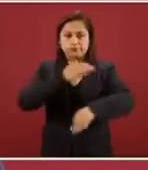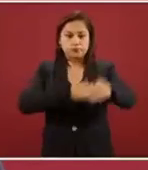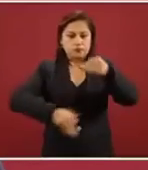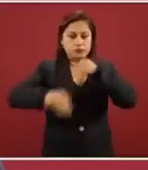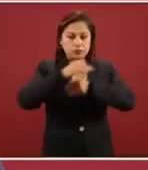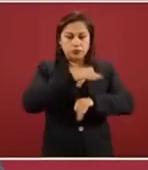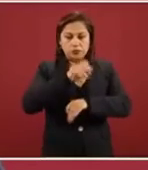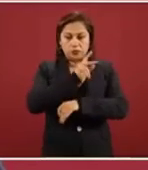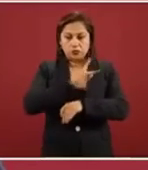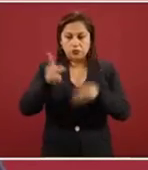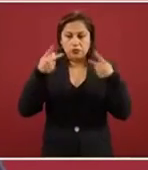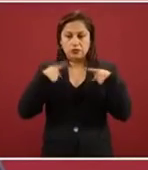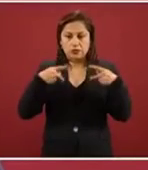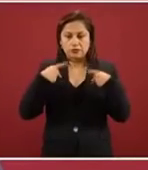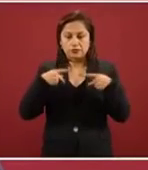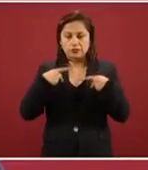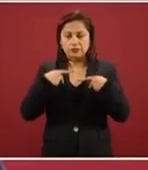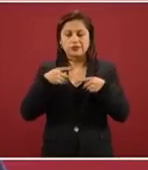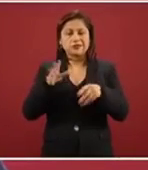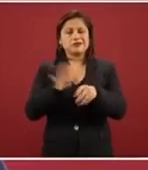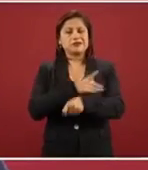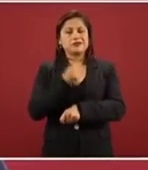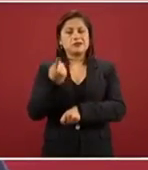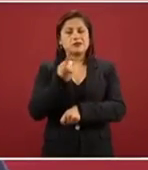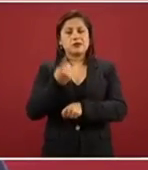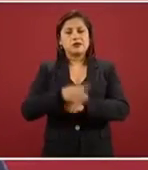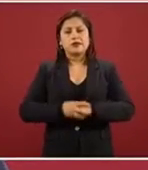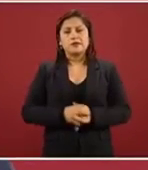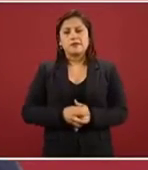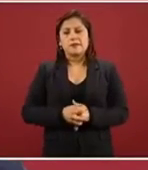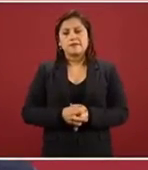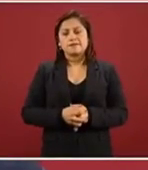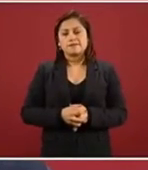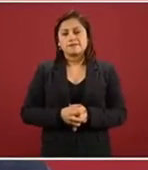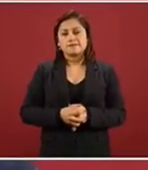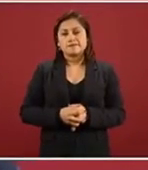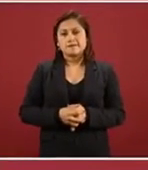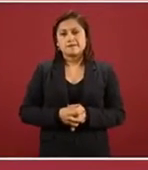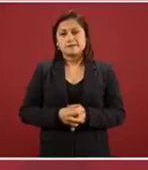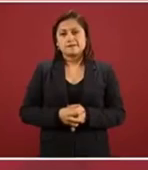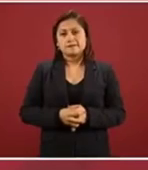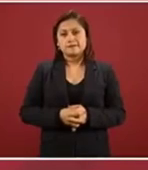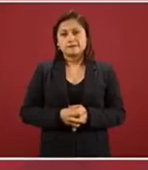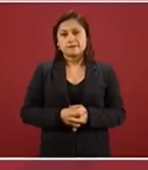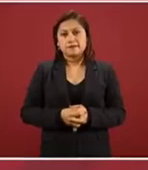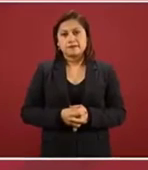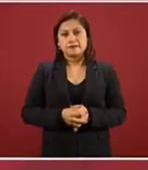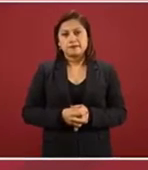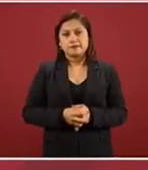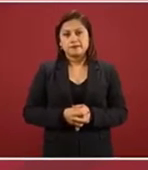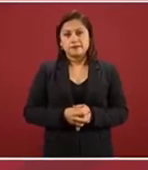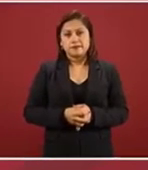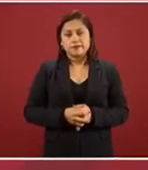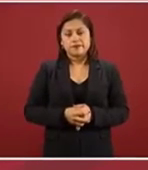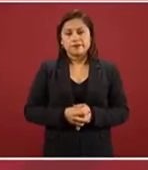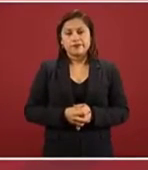porque esa es una espina